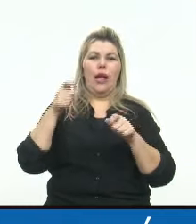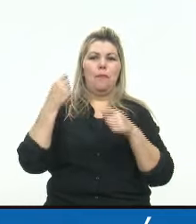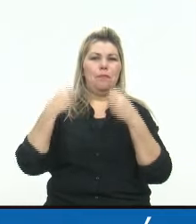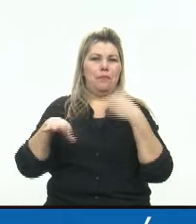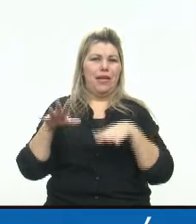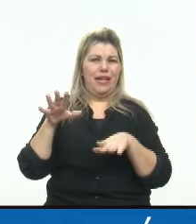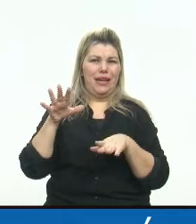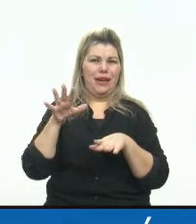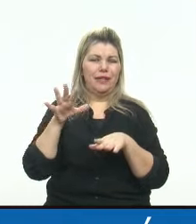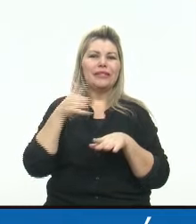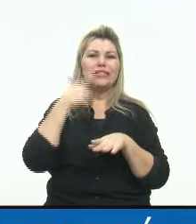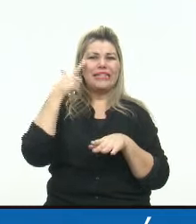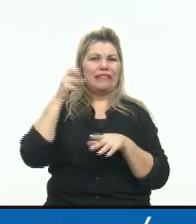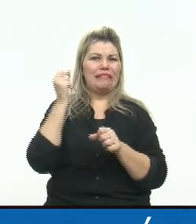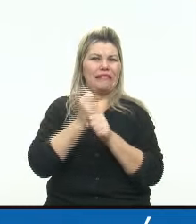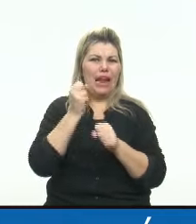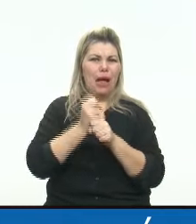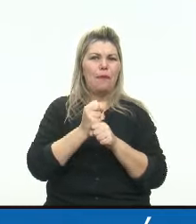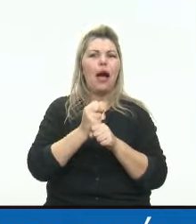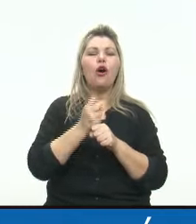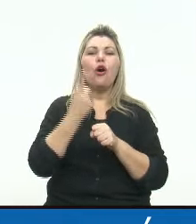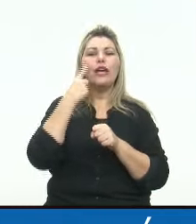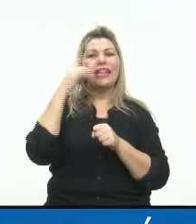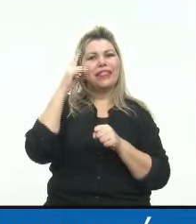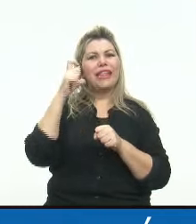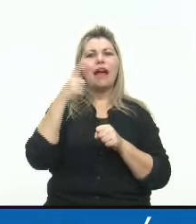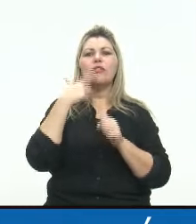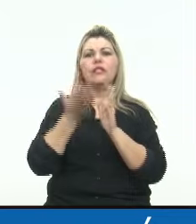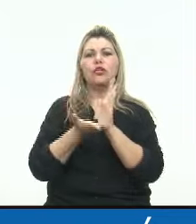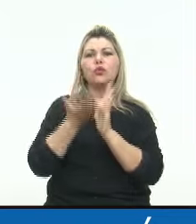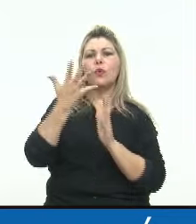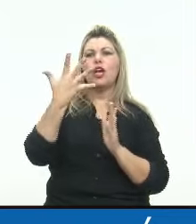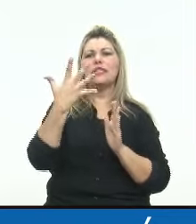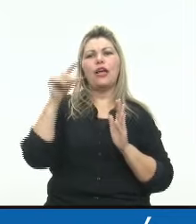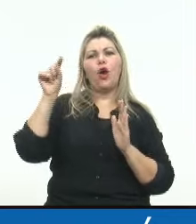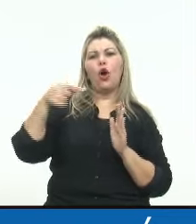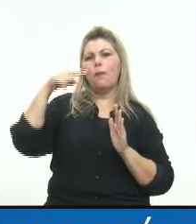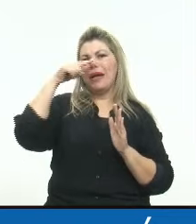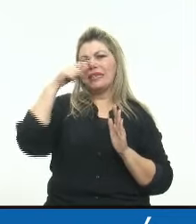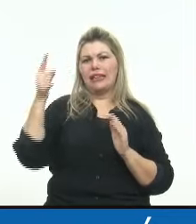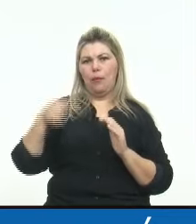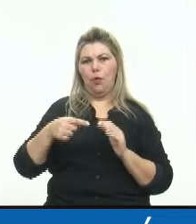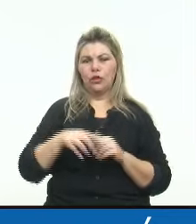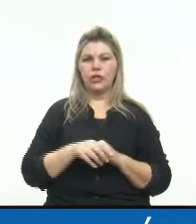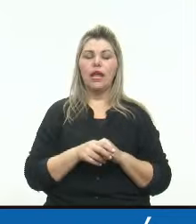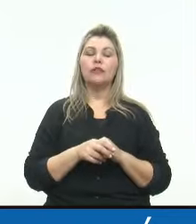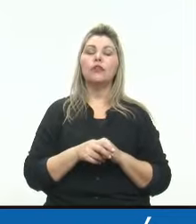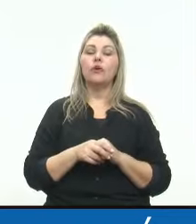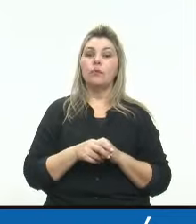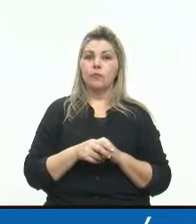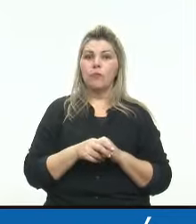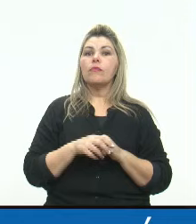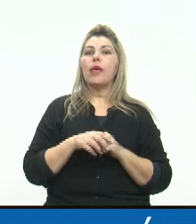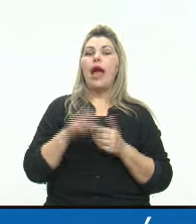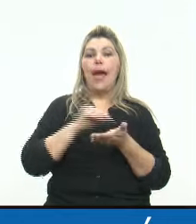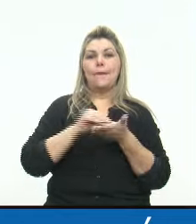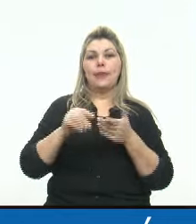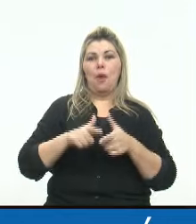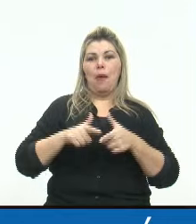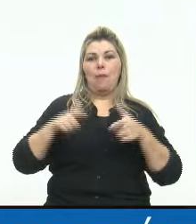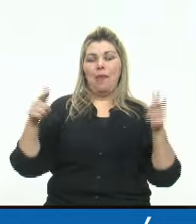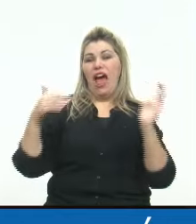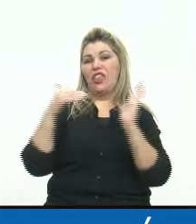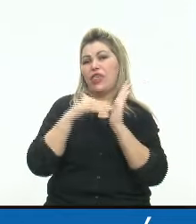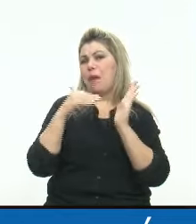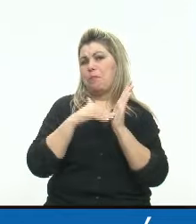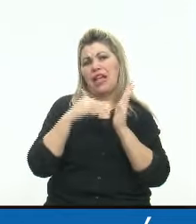de la EPH del INDEC ascendió en el cuarto trimestre al 5,7%. El crecimiento del empleo depende de